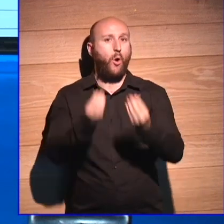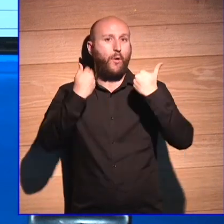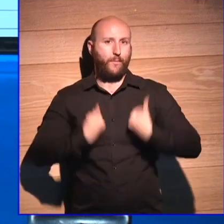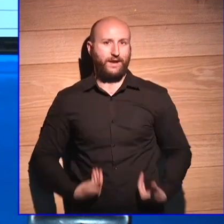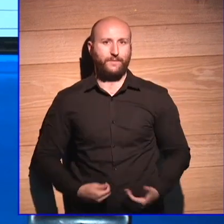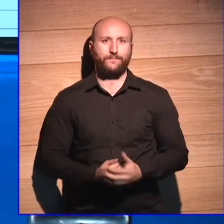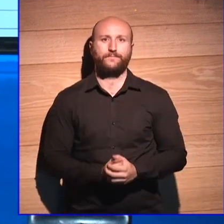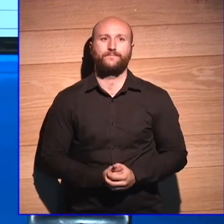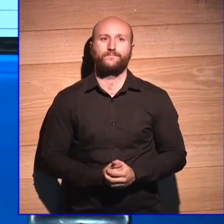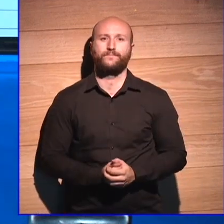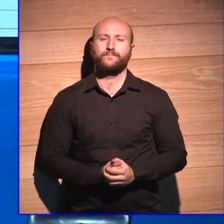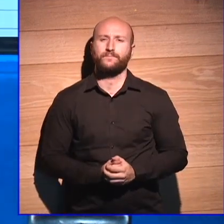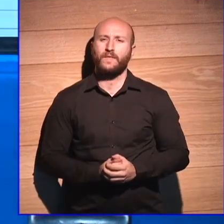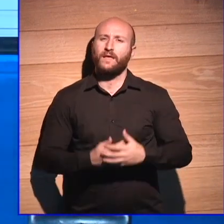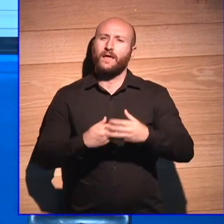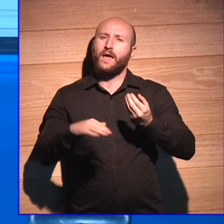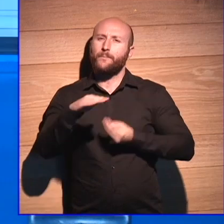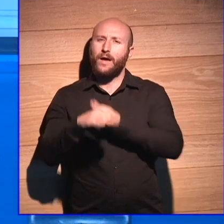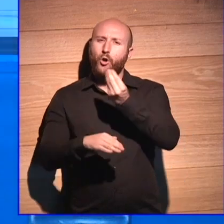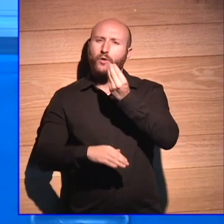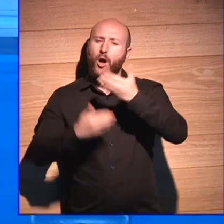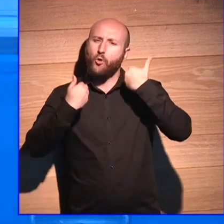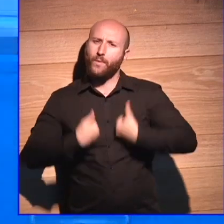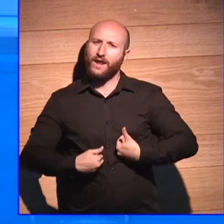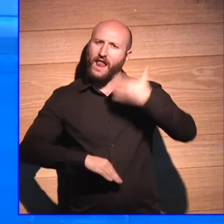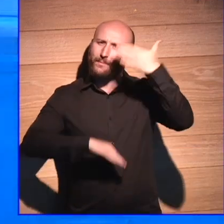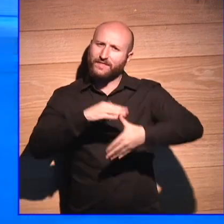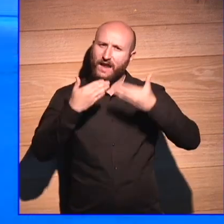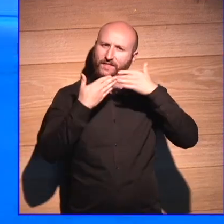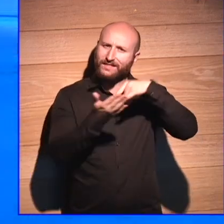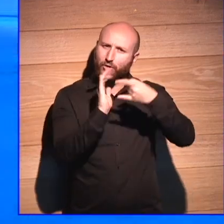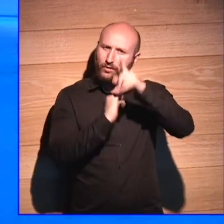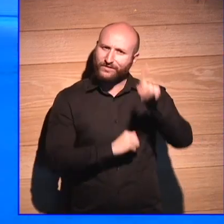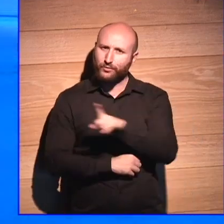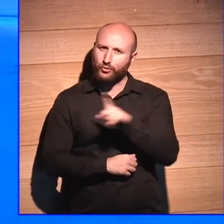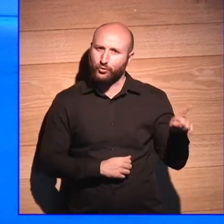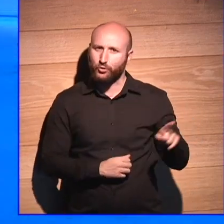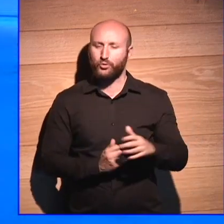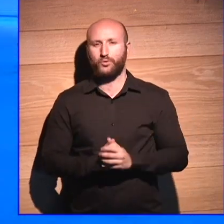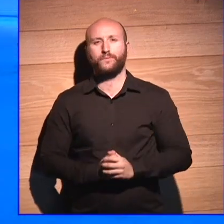¿Debe limitarse la mejora humana por medios tecnológicos?